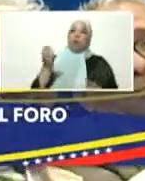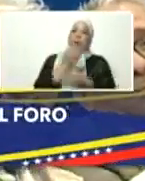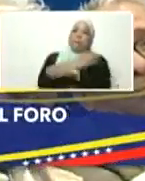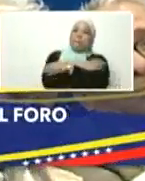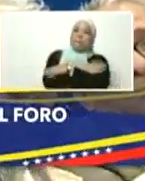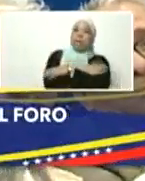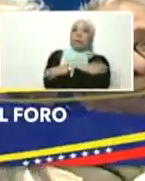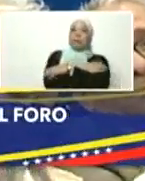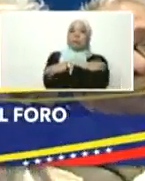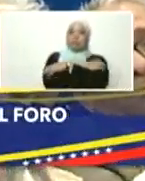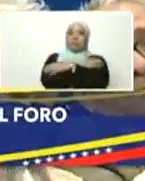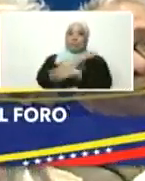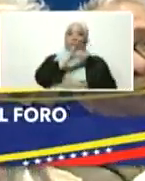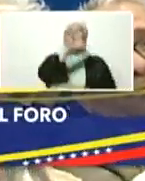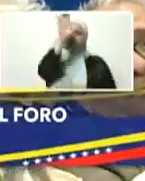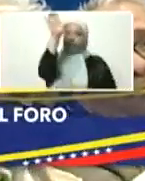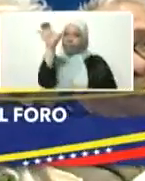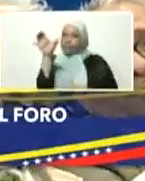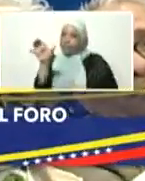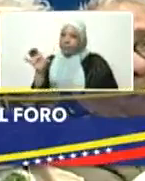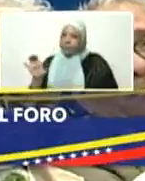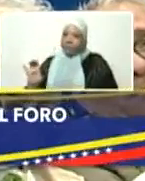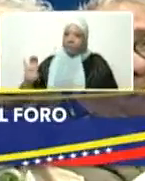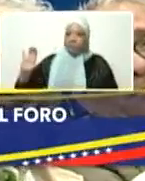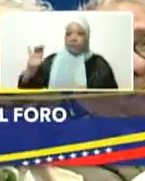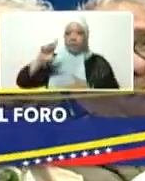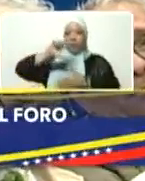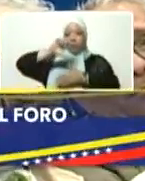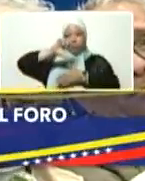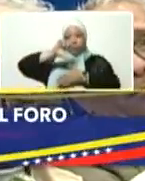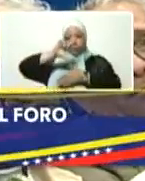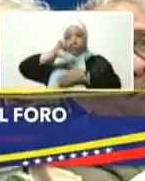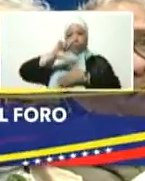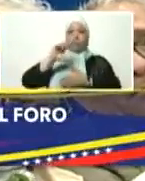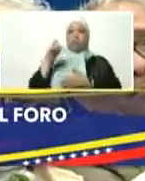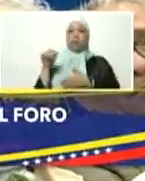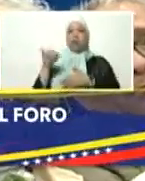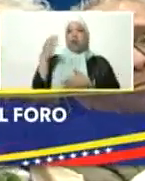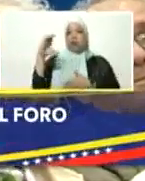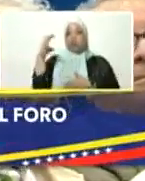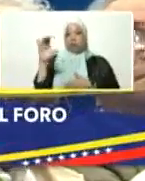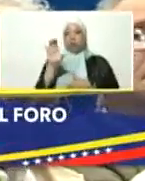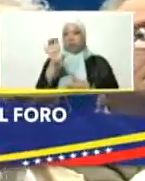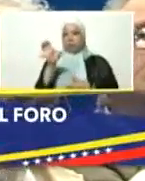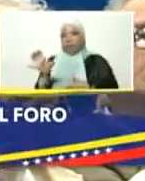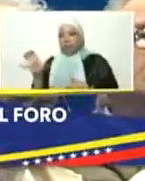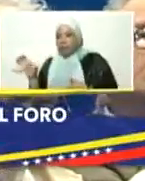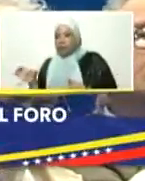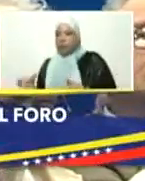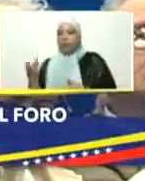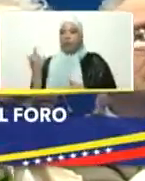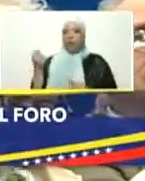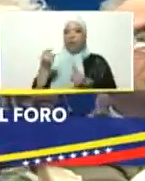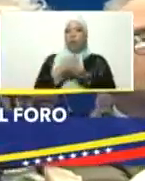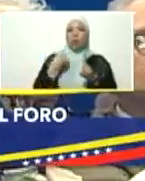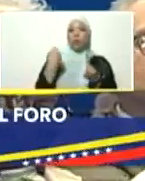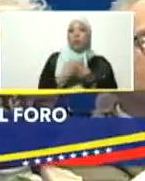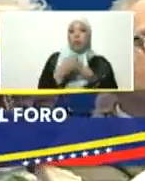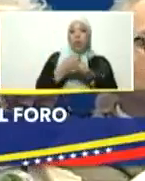el Caribe, hacia todo ese Caribe, esos países que aún muchos de ellos luchan